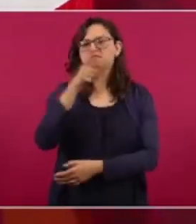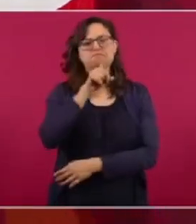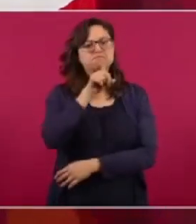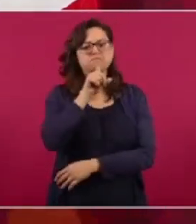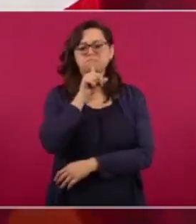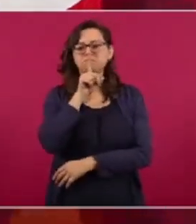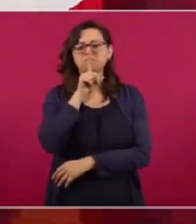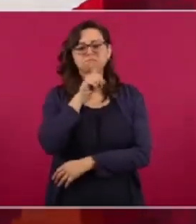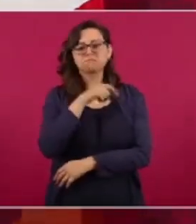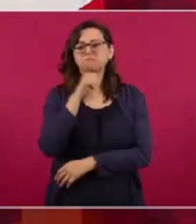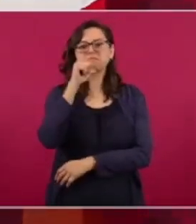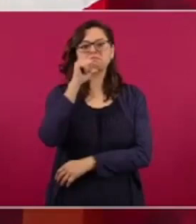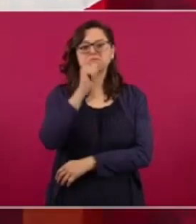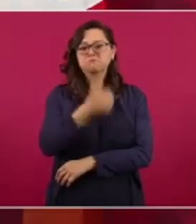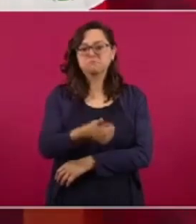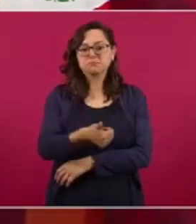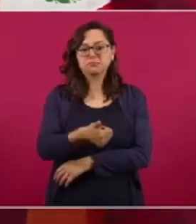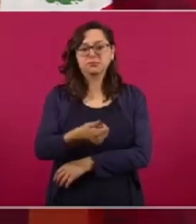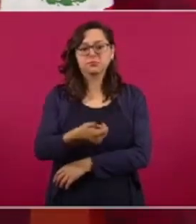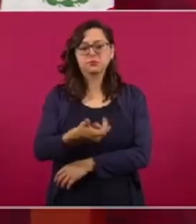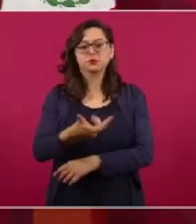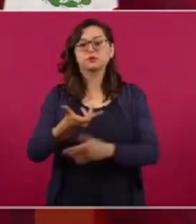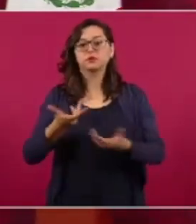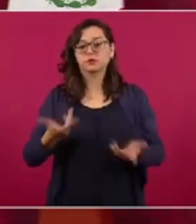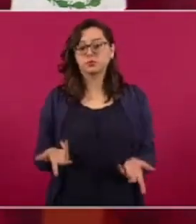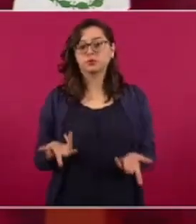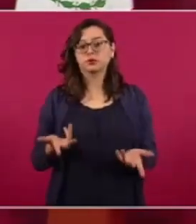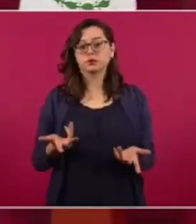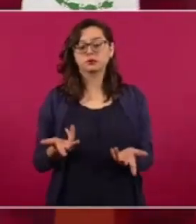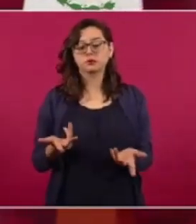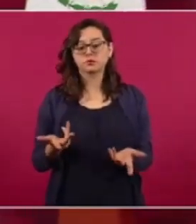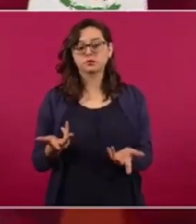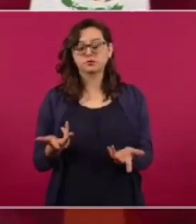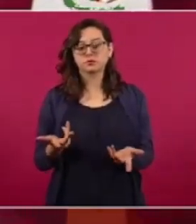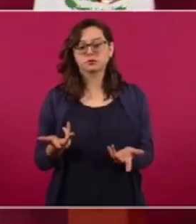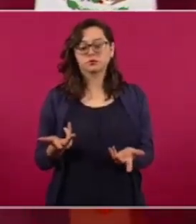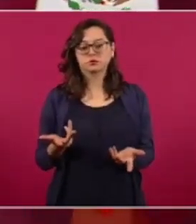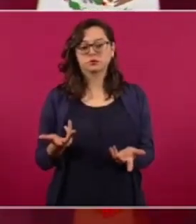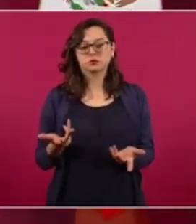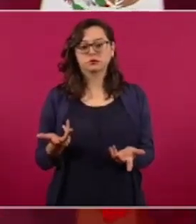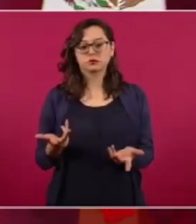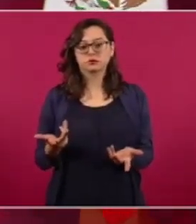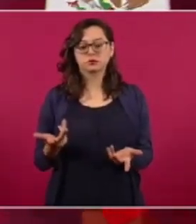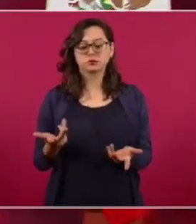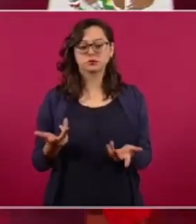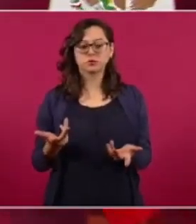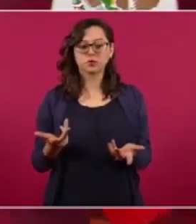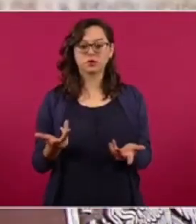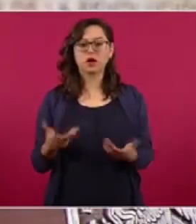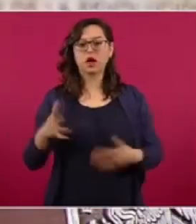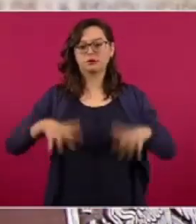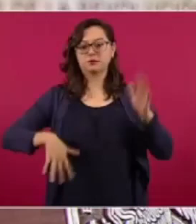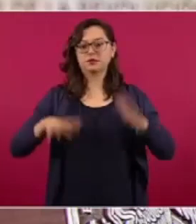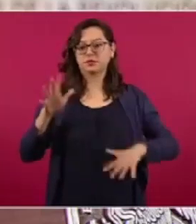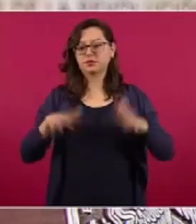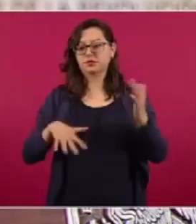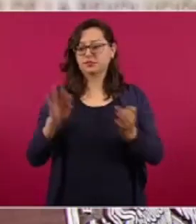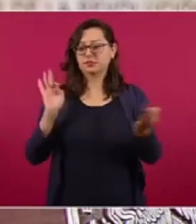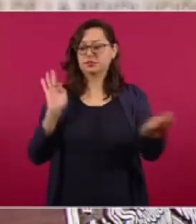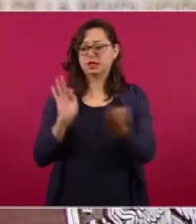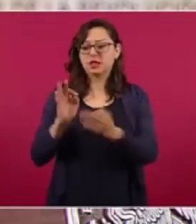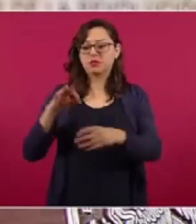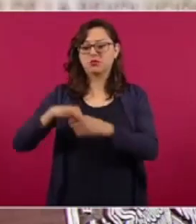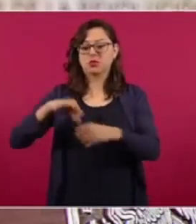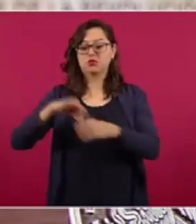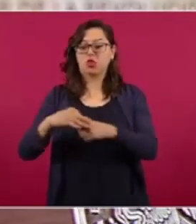a pesar de que en las elecciones se encienden las pasiones,